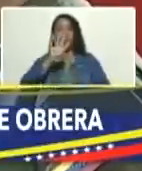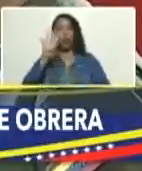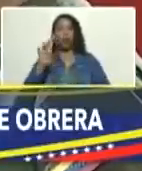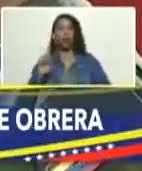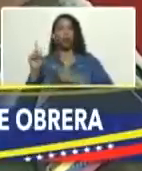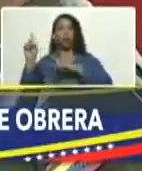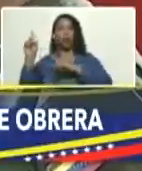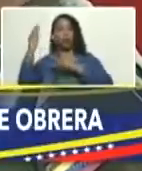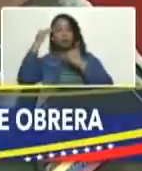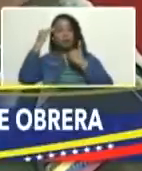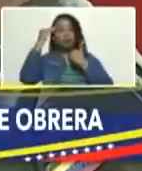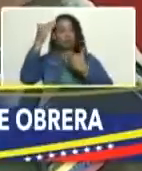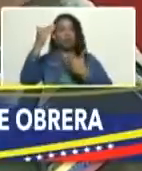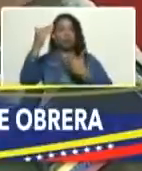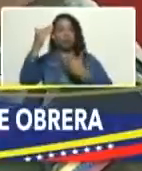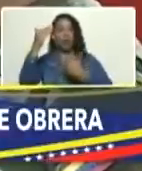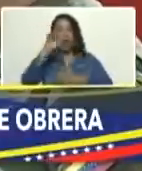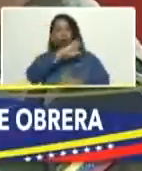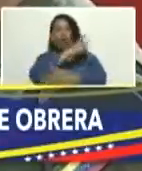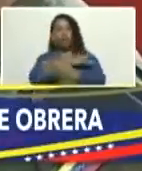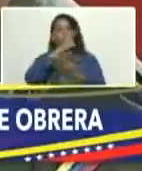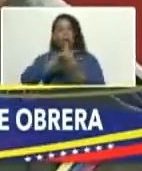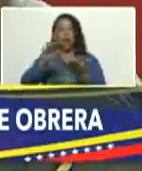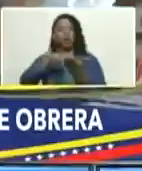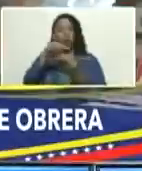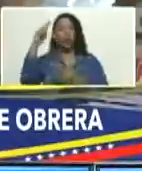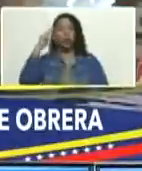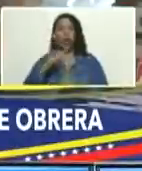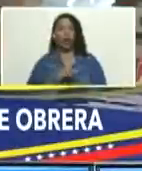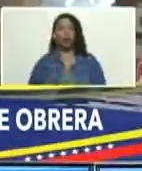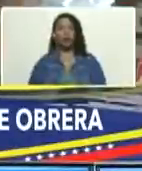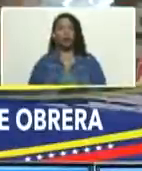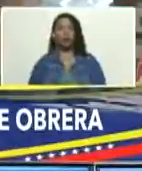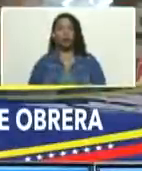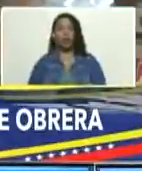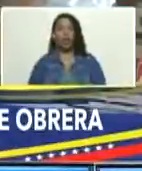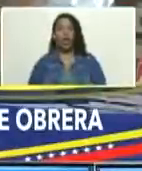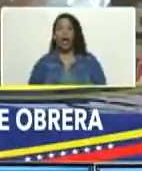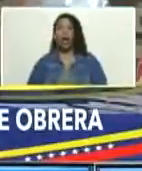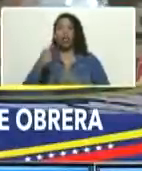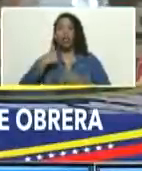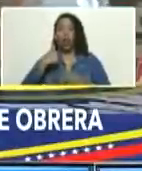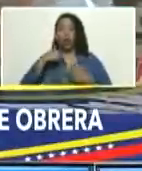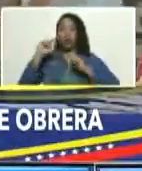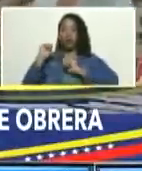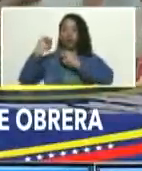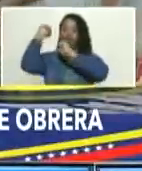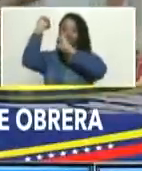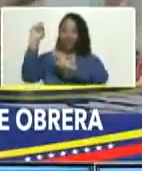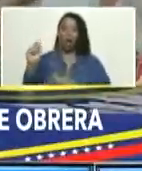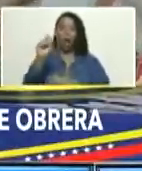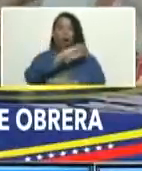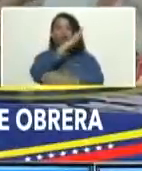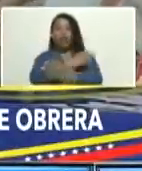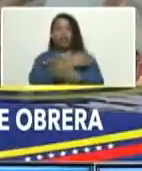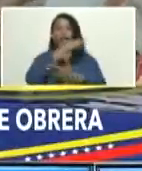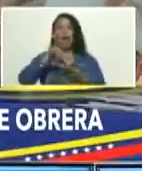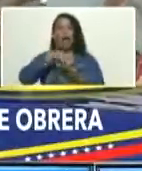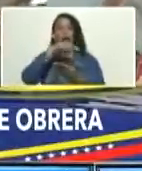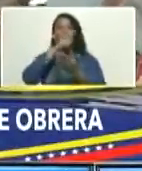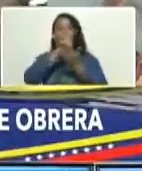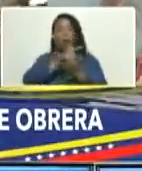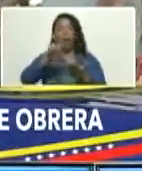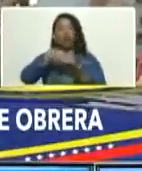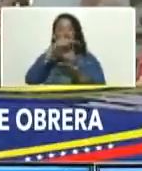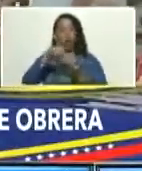saludo a la Fuerza Armada Nacional Bolivariana, que le he dado la gran tarea a la Fuerza Armada Nacional